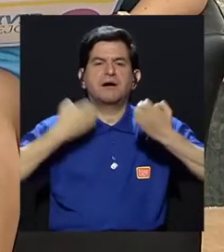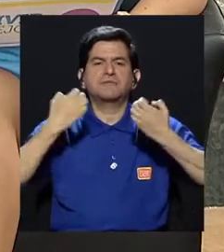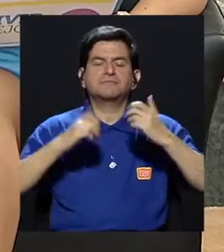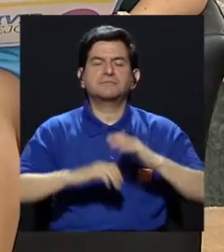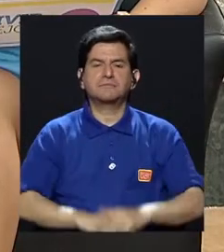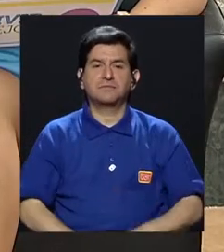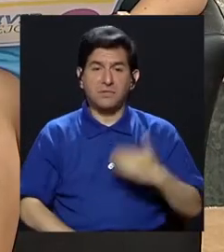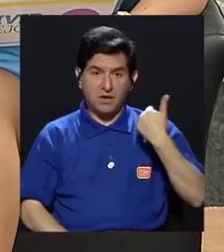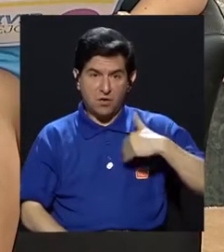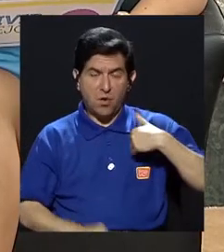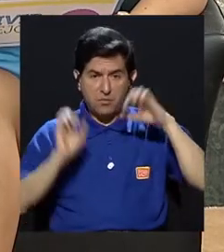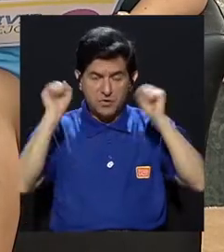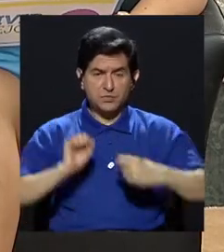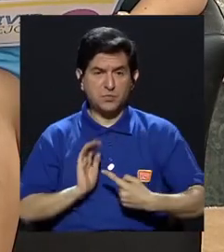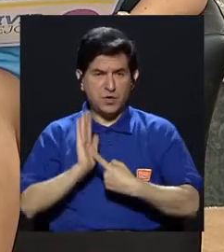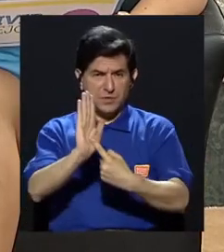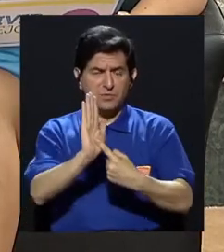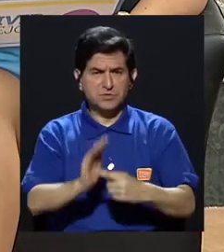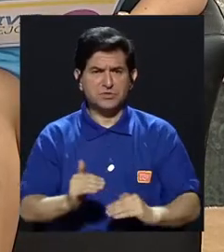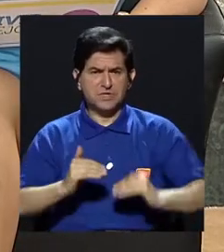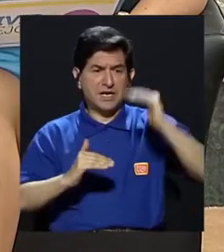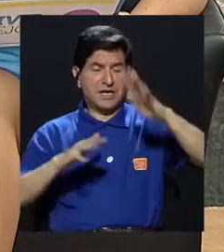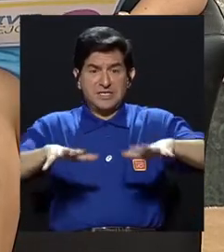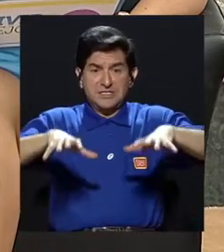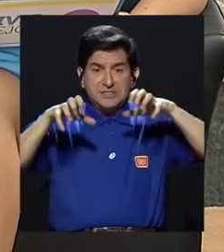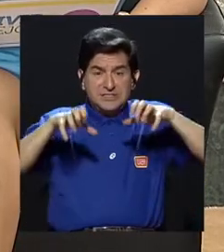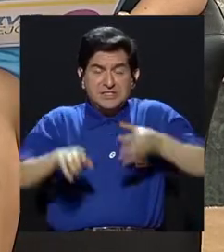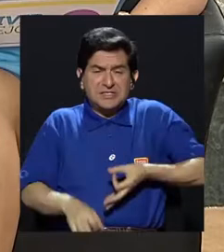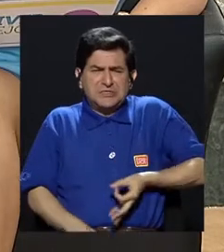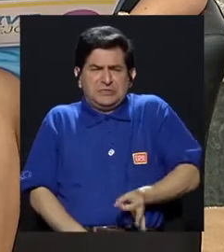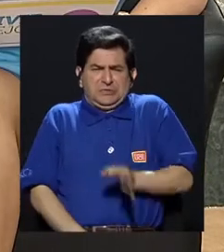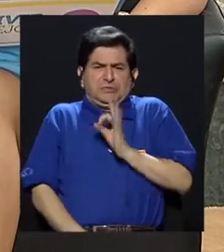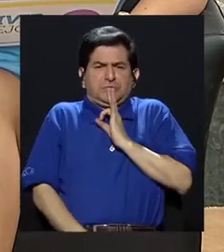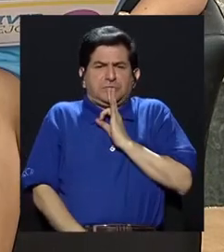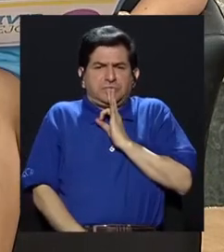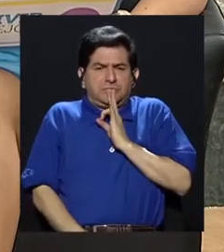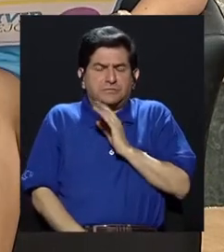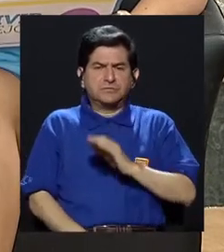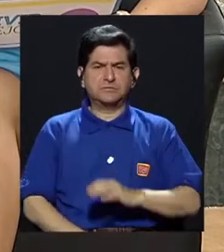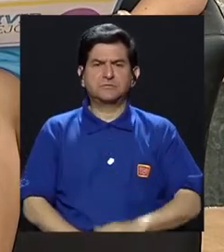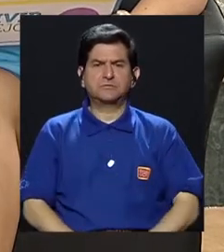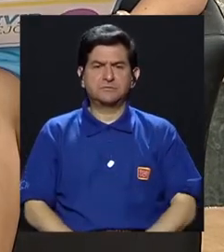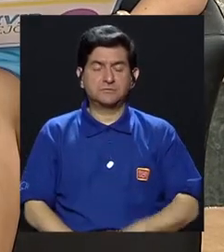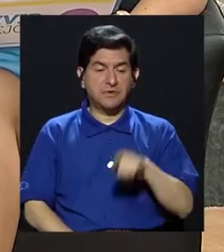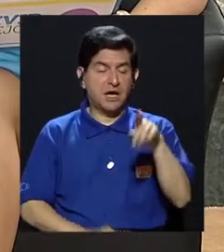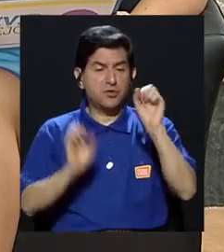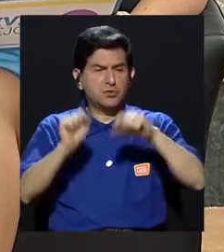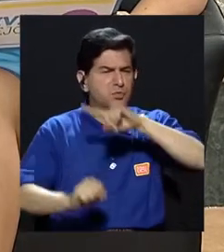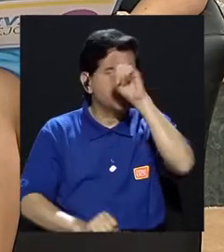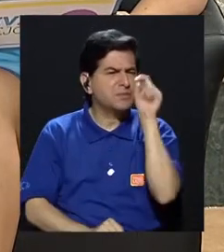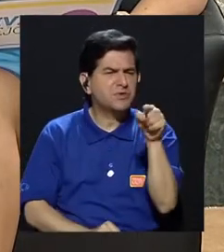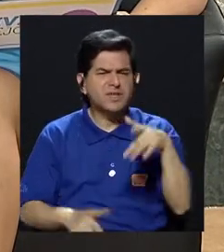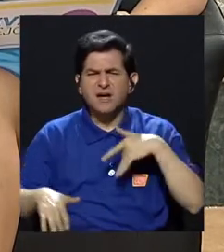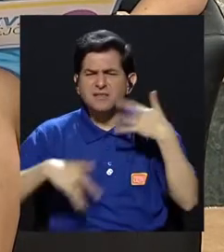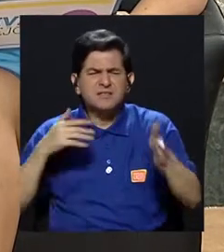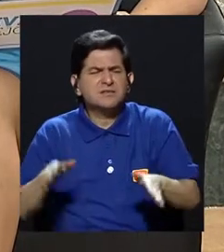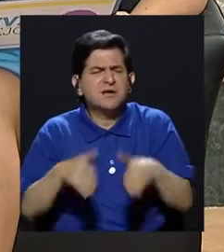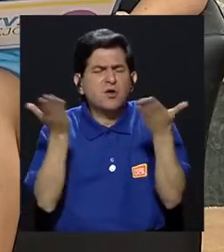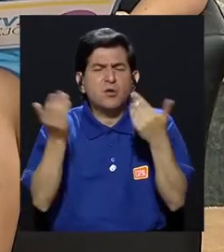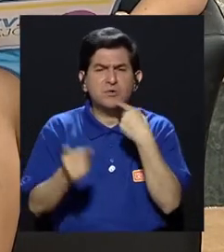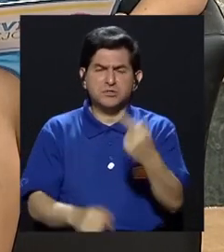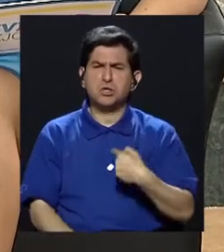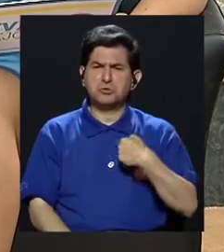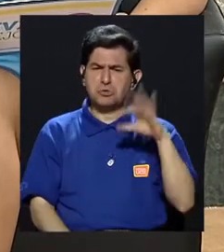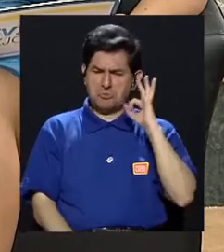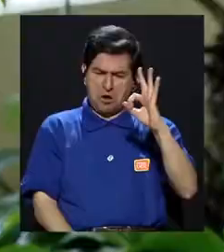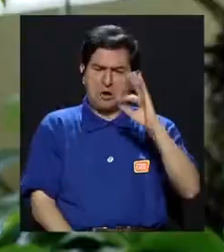tanto, hombres que pueden manifestar altos niveles de estrés, de frustración, se les puede preguntar cómo te sientes y van a